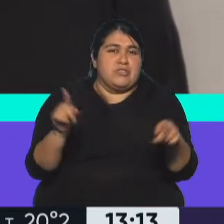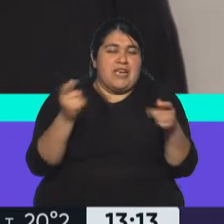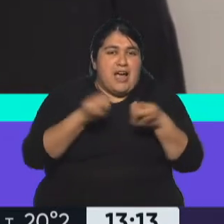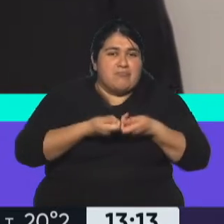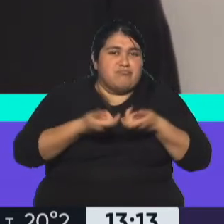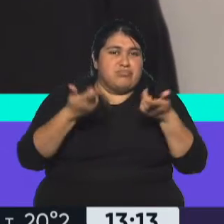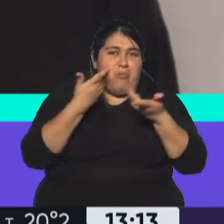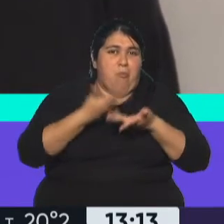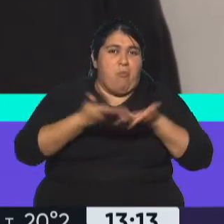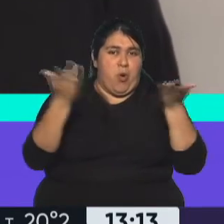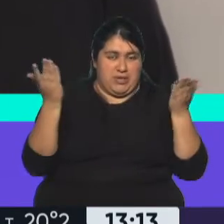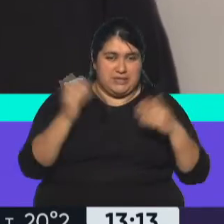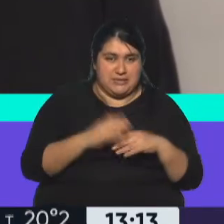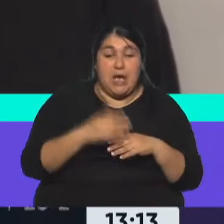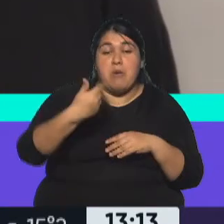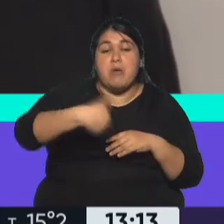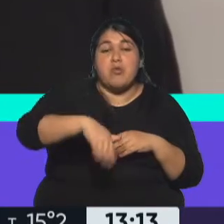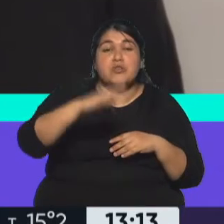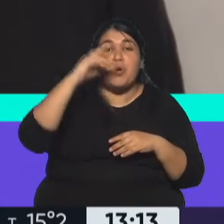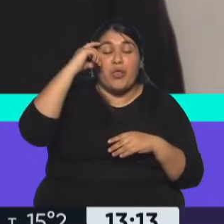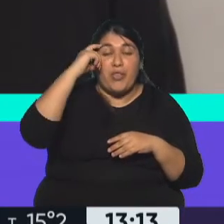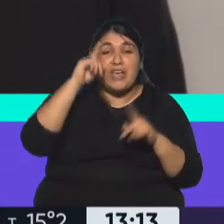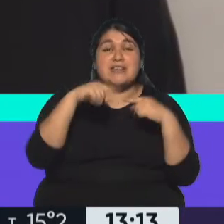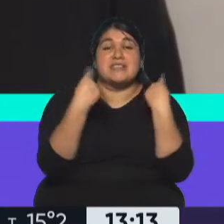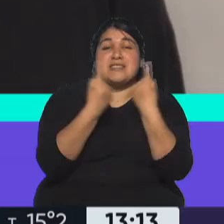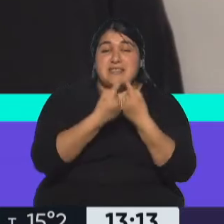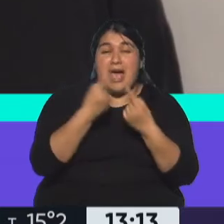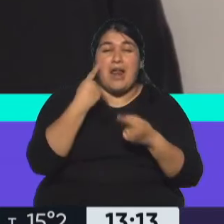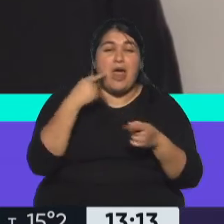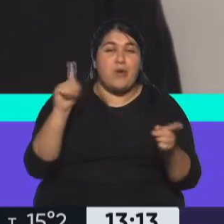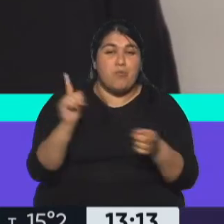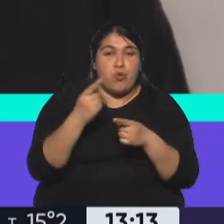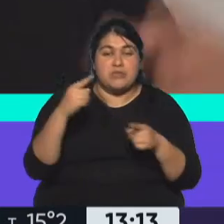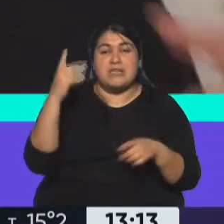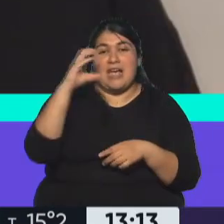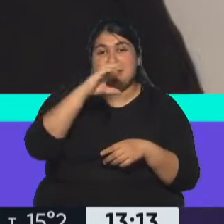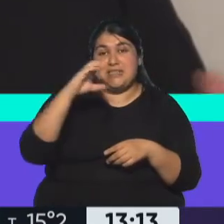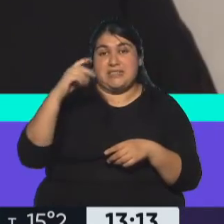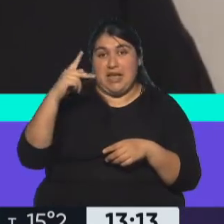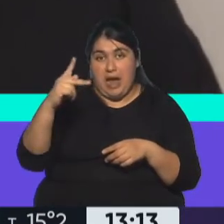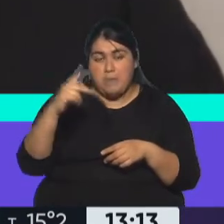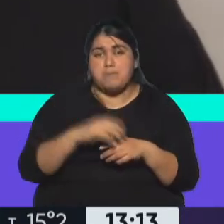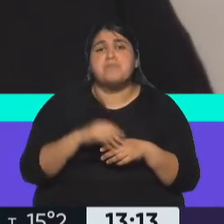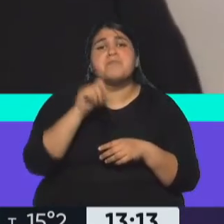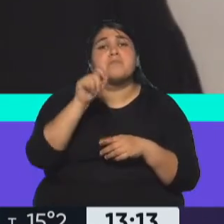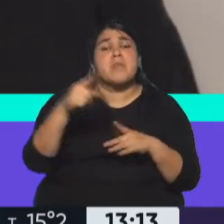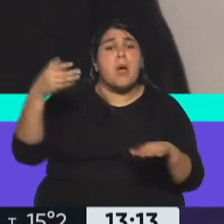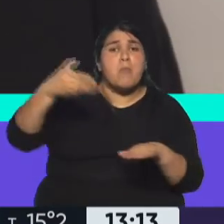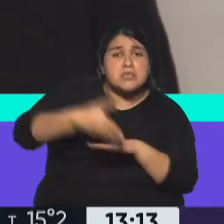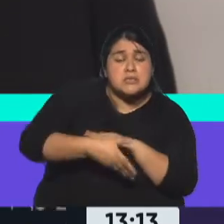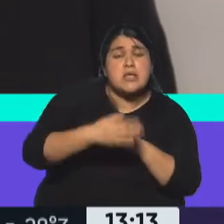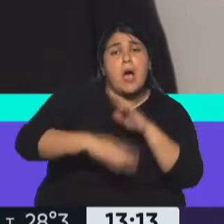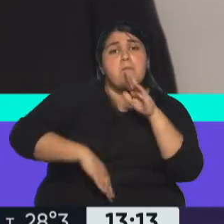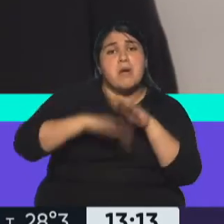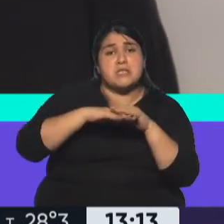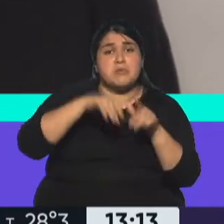que va a ser el encuentro del próximo 10 en la Sala Sinfónica del Centro Cultural Kirchner, que hay que decir que es presencial, con aforo, como decía,